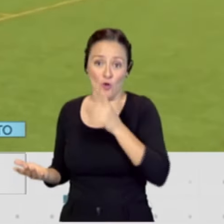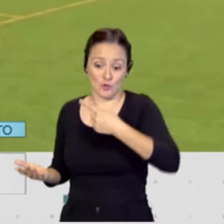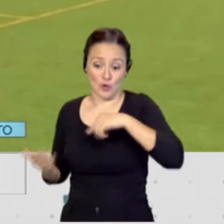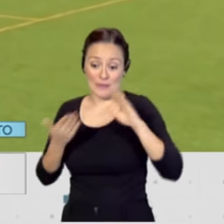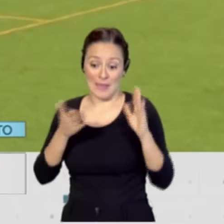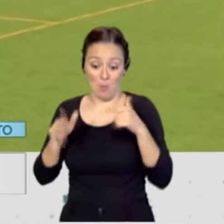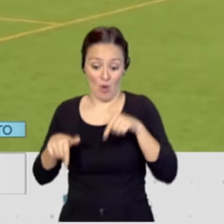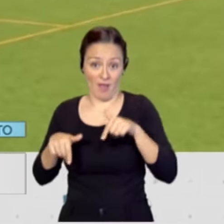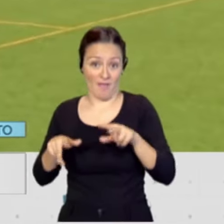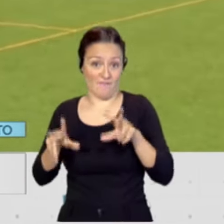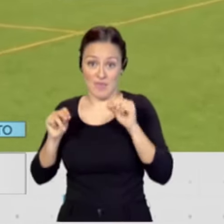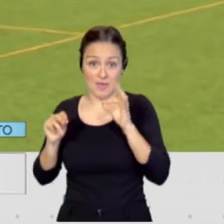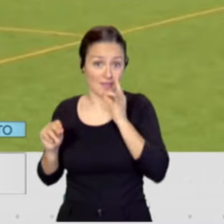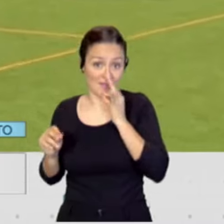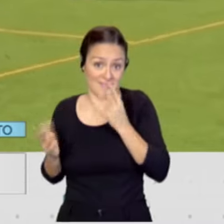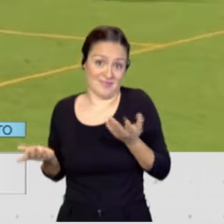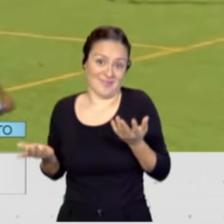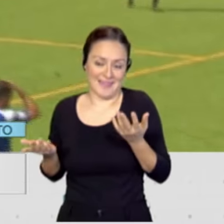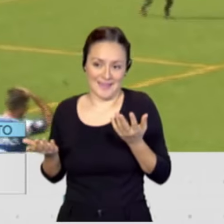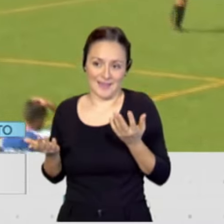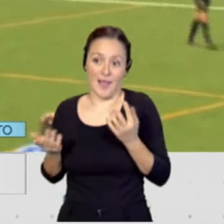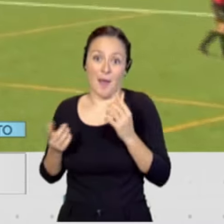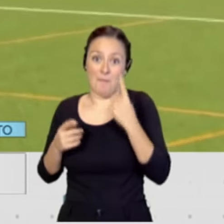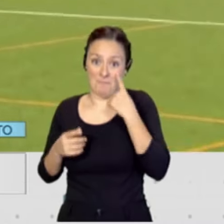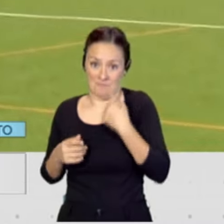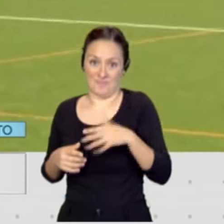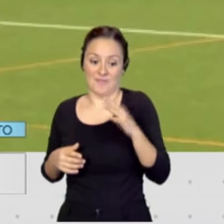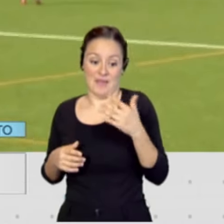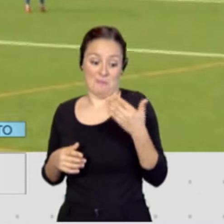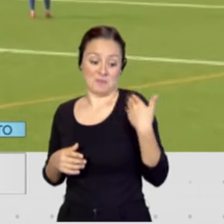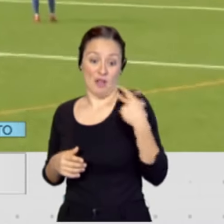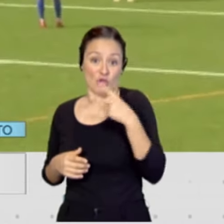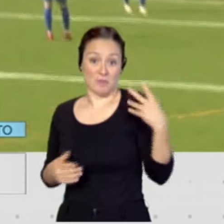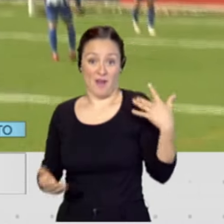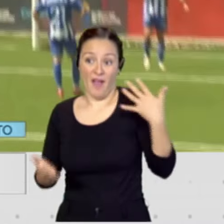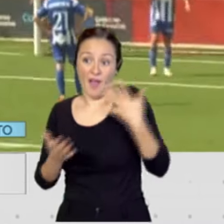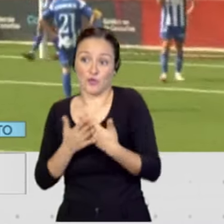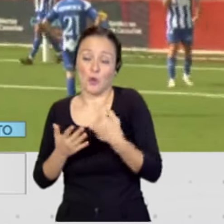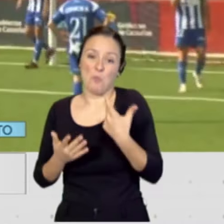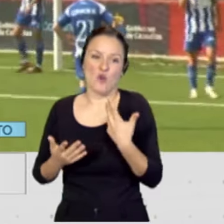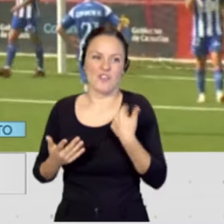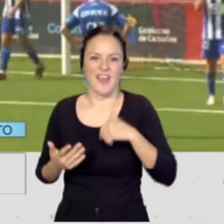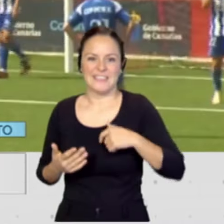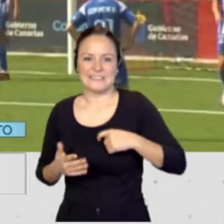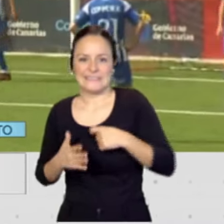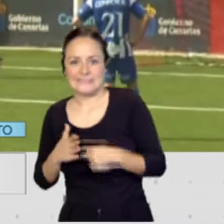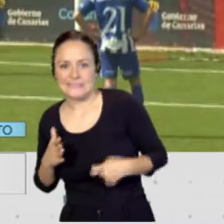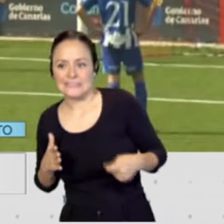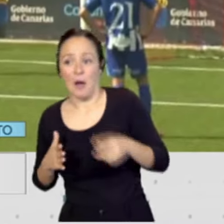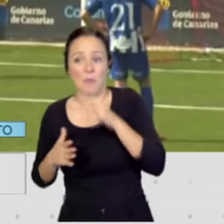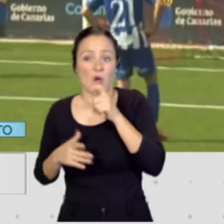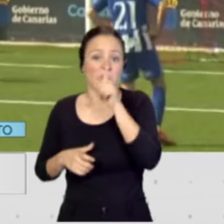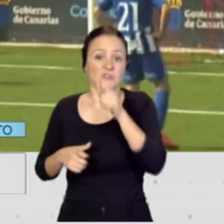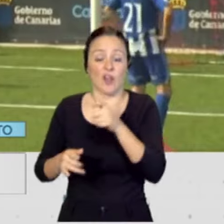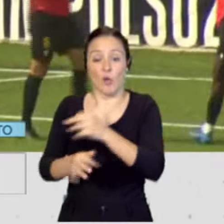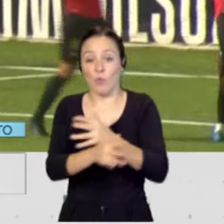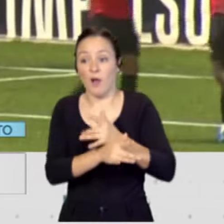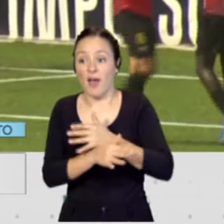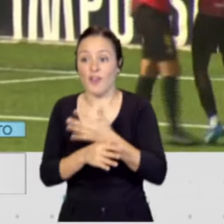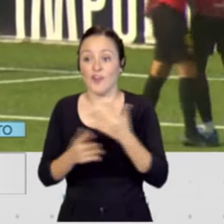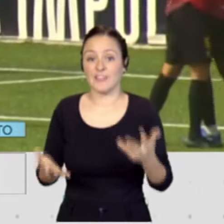la verdad que pues desde hace dos semanas se va haciendo un poquito un poquito largo porque los jugadores no tienen ningún tipo de